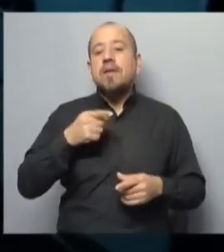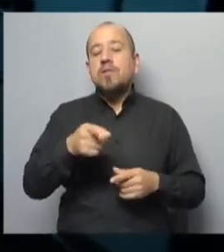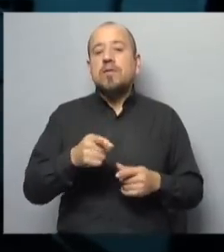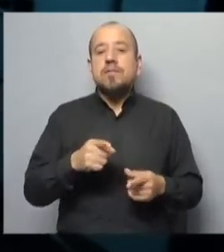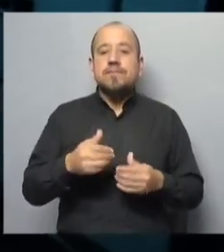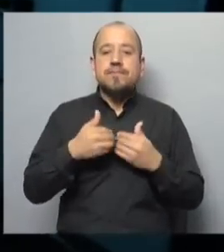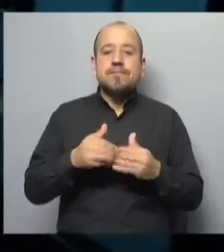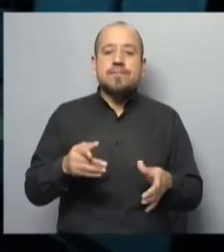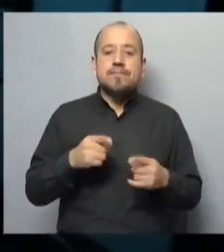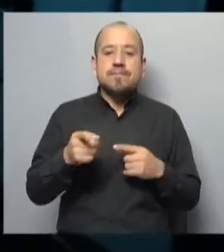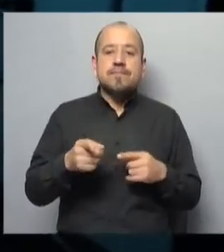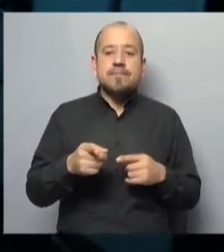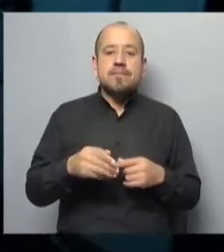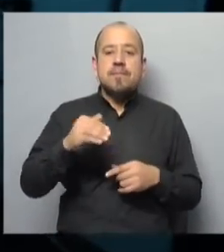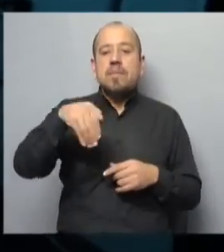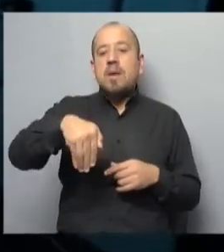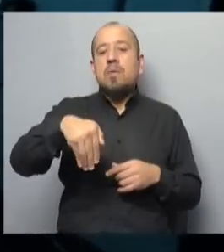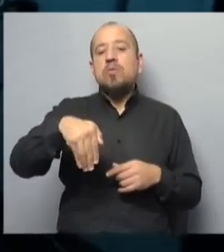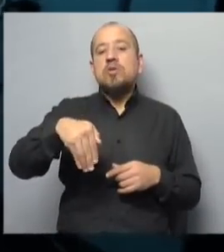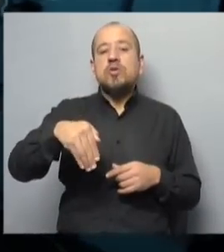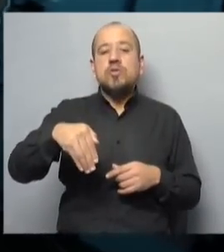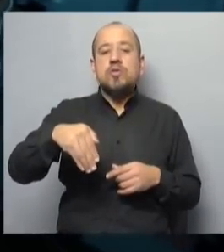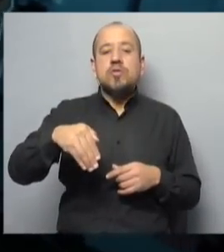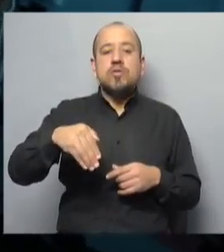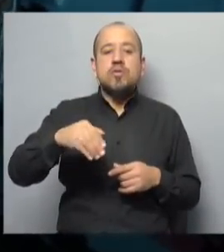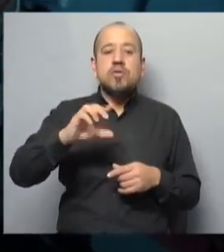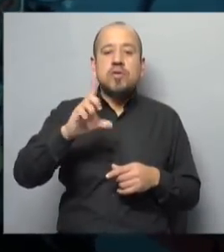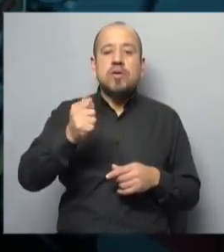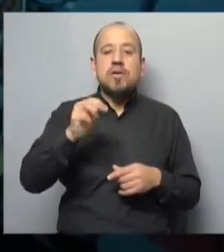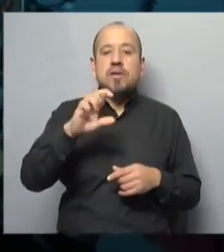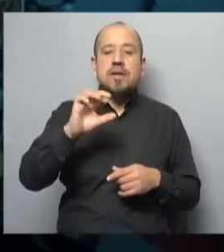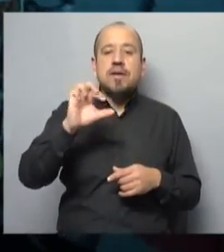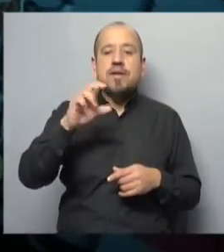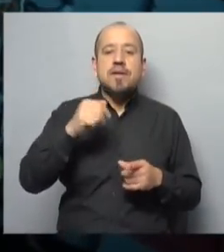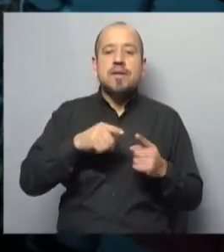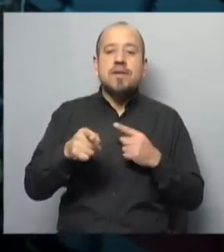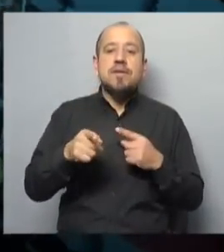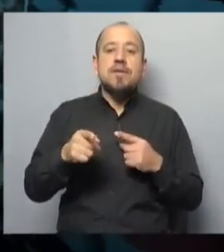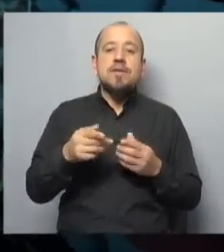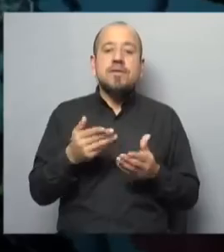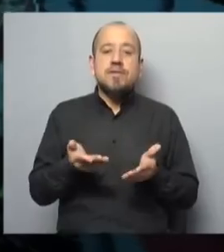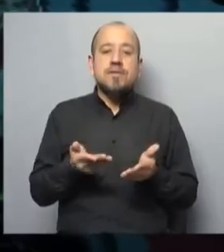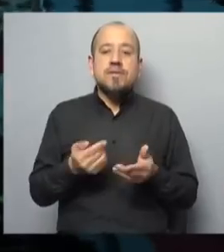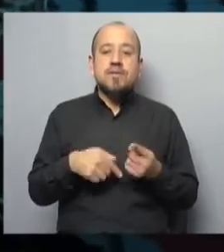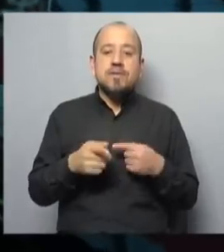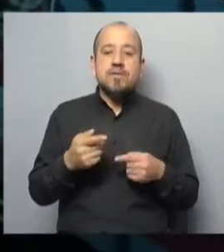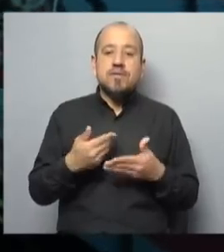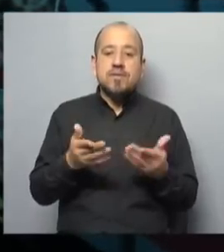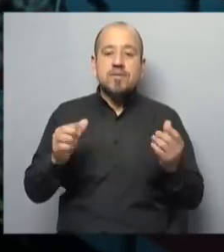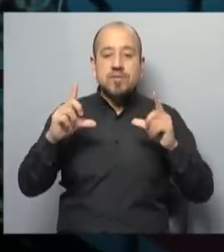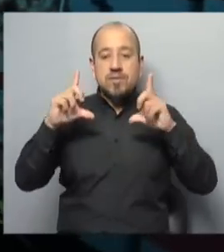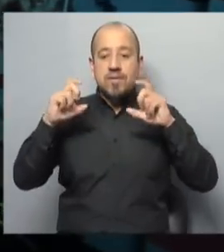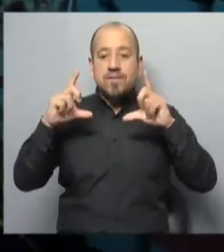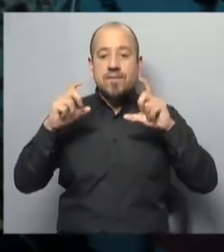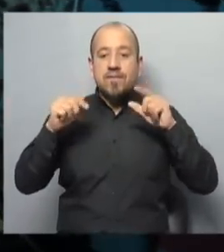con la foto de mauricio con mauricio era nos mandó un fotos que no